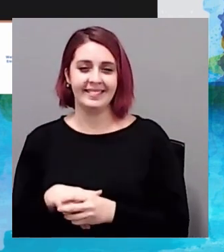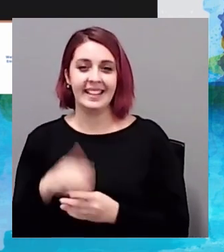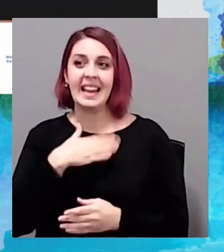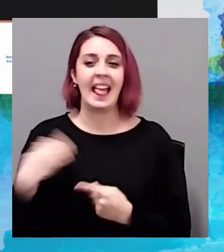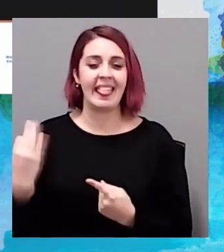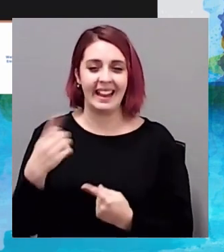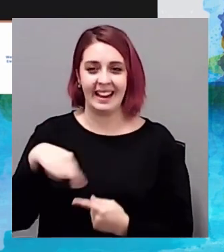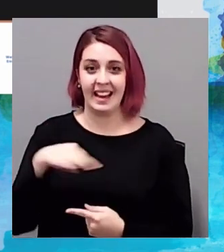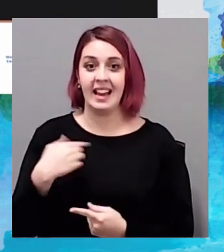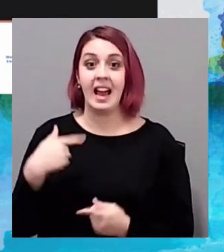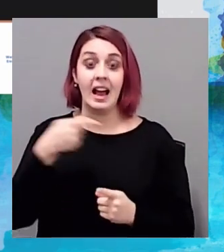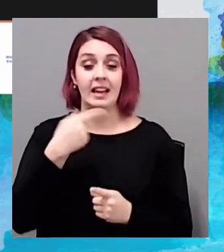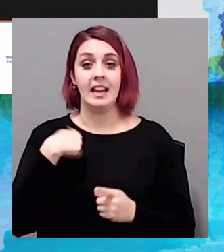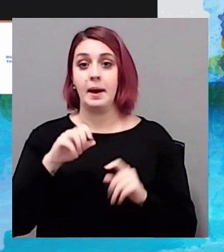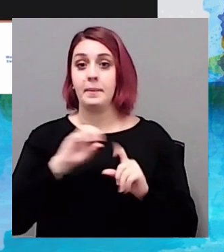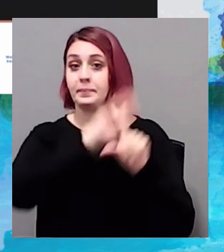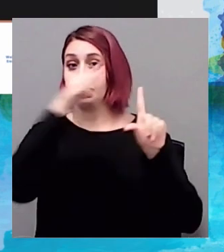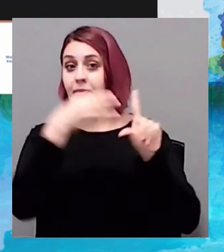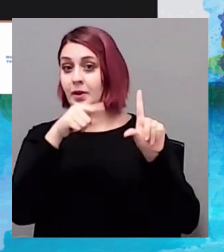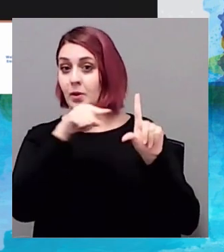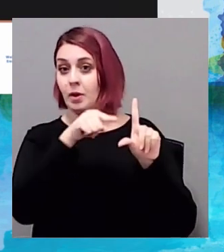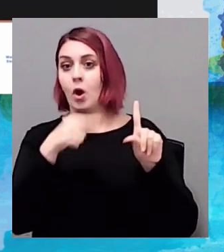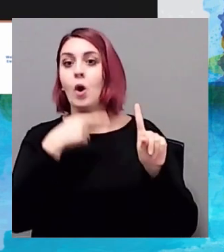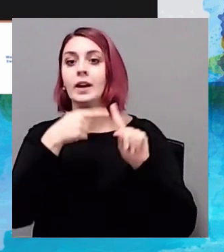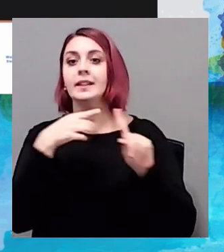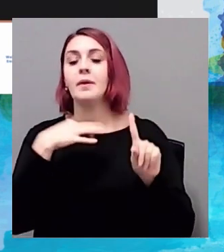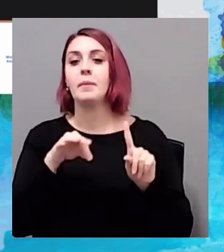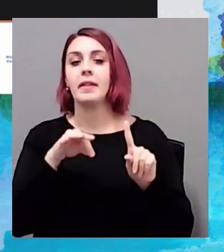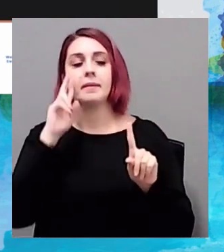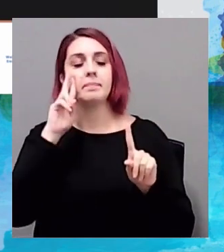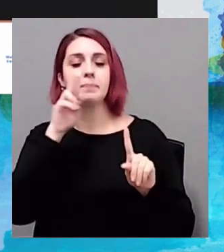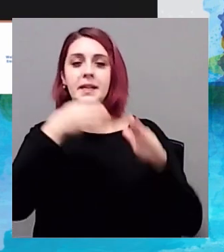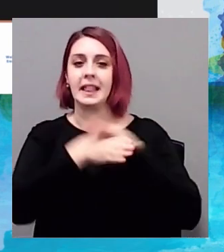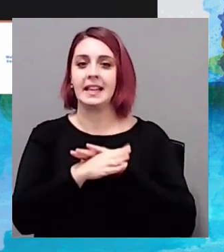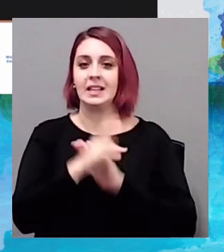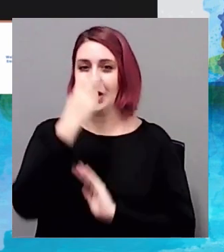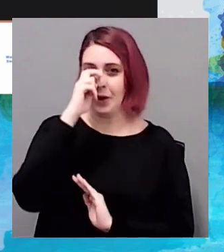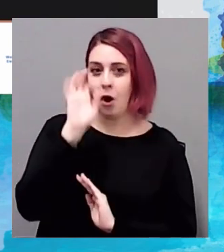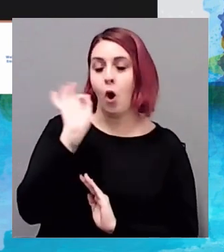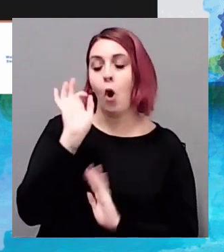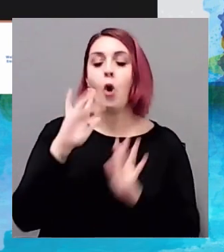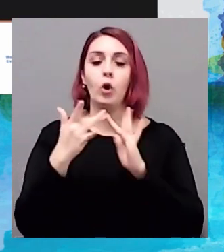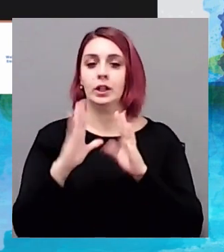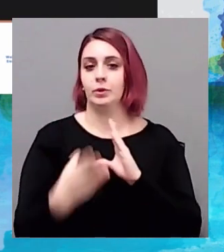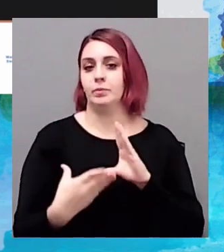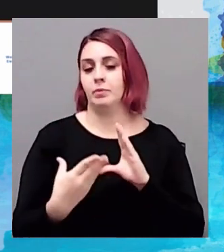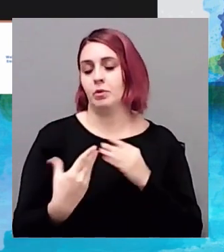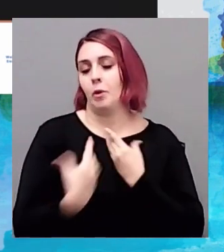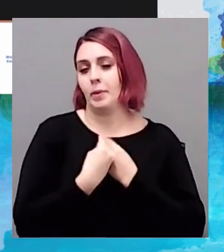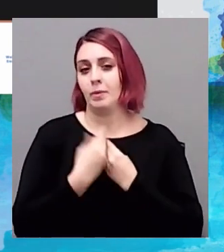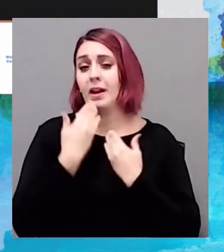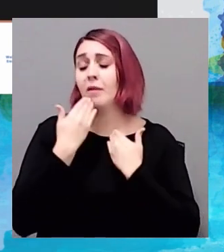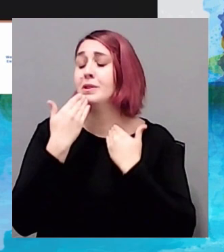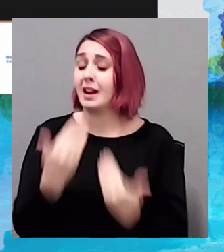aquí os dejo las páginas para que podáis echarle un vistazo o poneros en contacto conmigo. Y nada, muchísimas gracias por